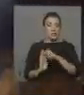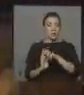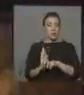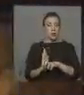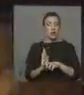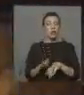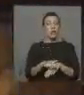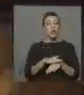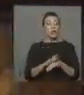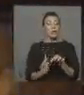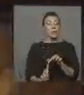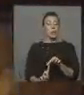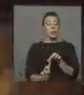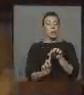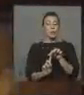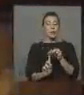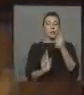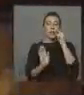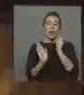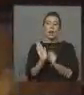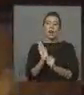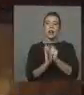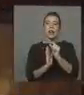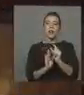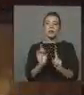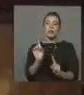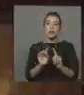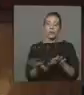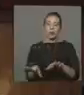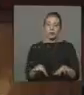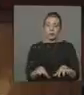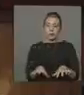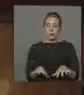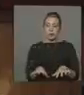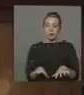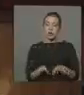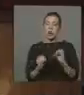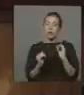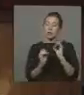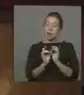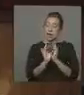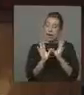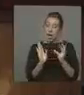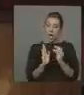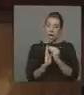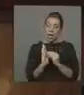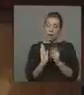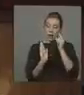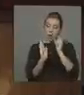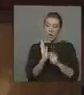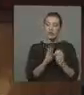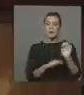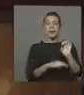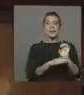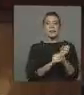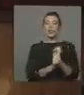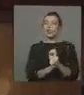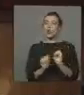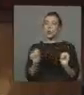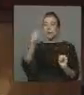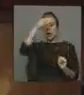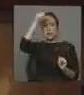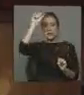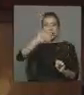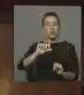tiene su fundamento principal en el reconocimiento de ciertos hechos bien definidos, en que se reconoce que el Estado no puede castigar